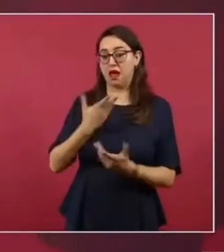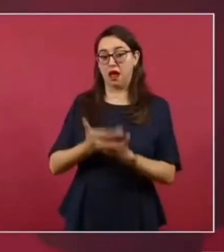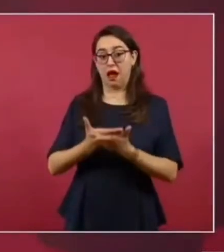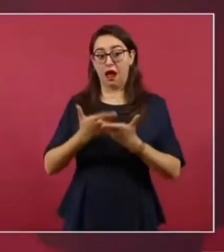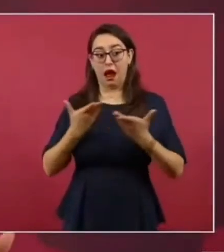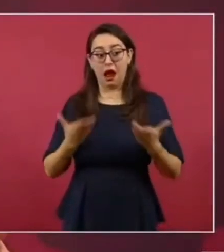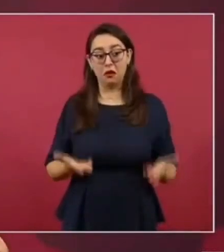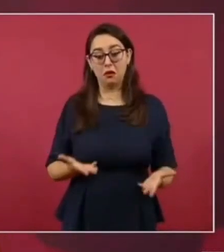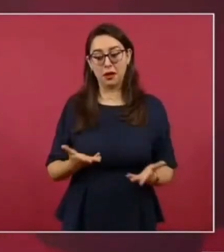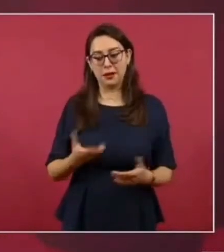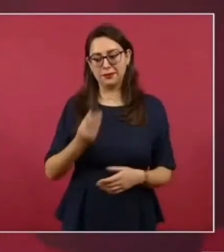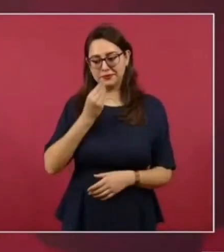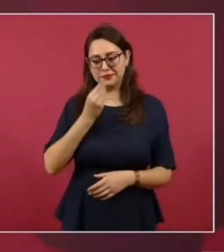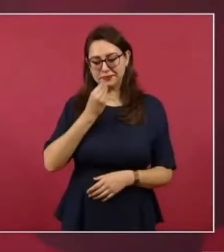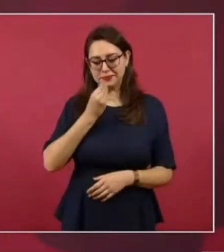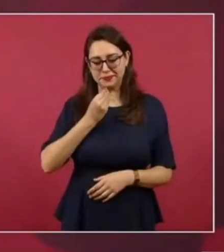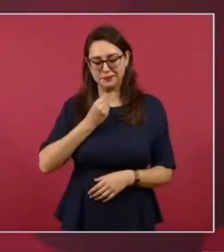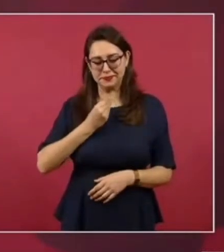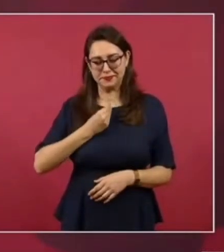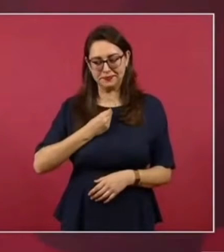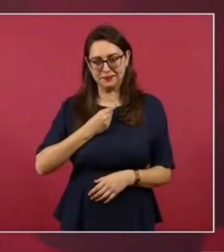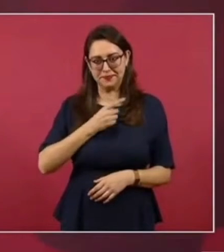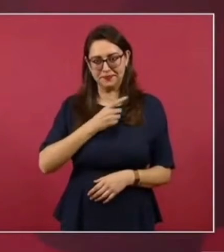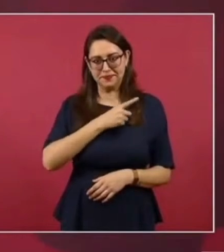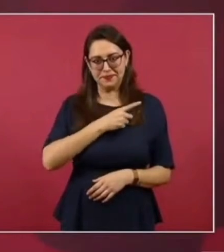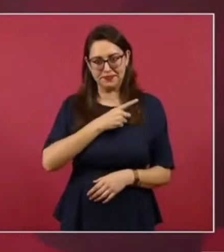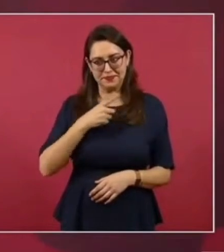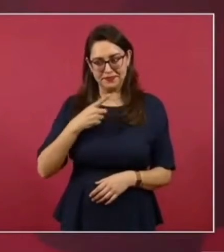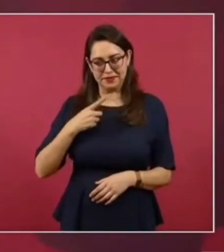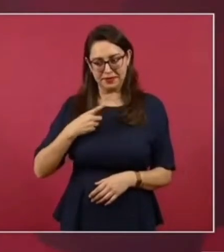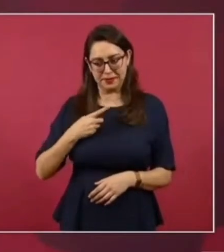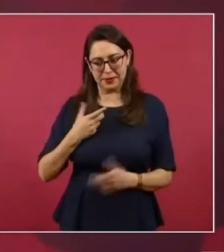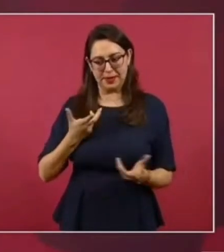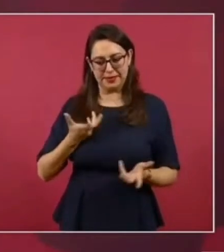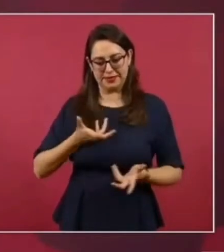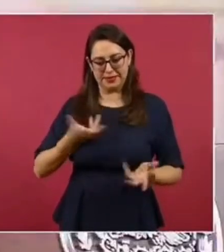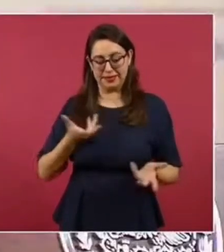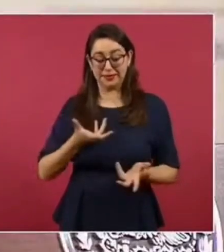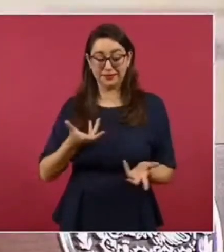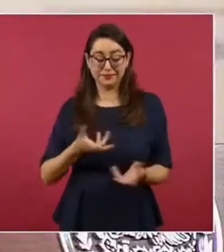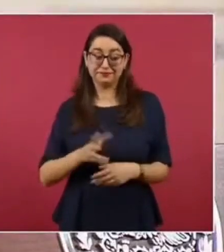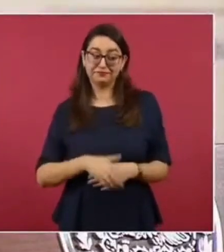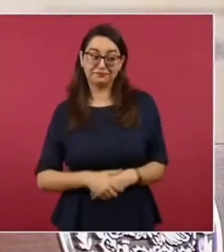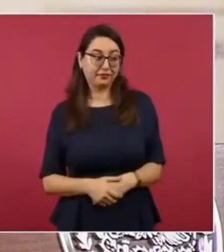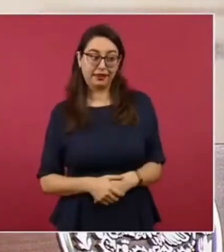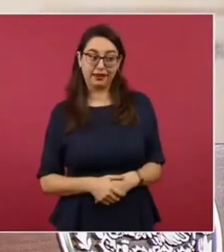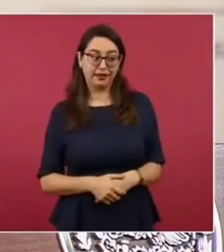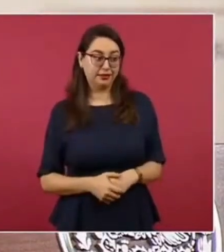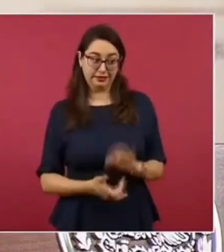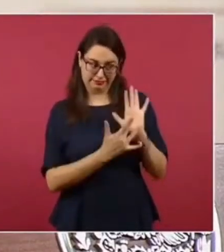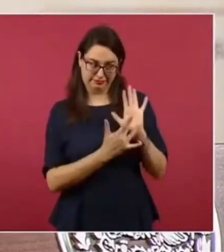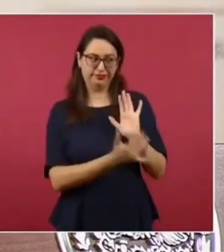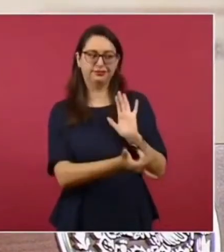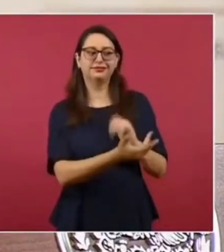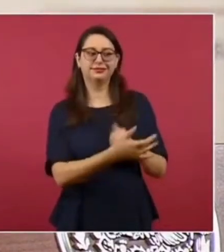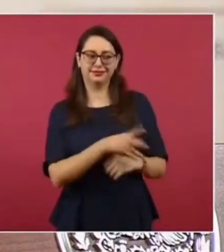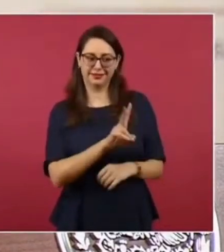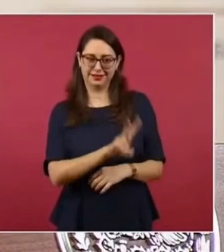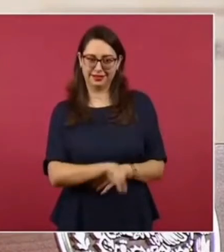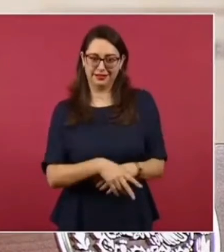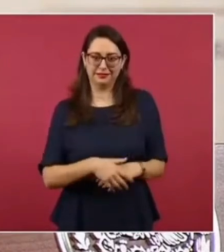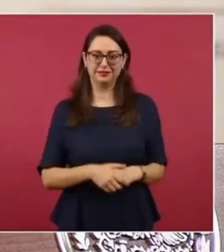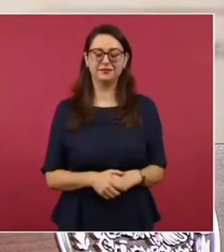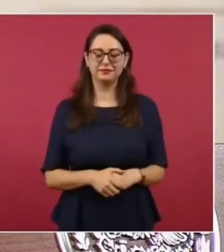Sí lo logran, pero no muchos, o sea, porque hay como 60, como